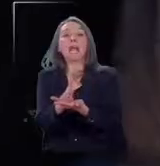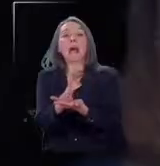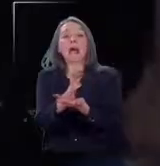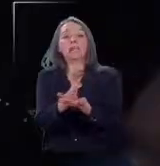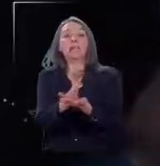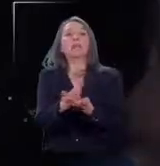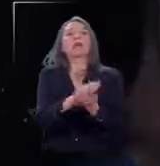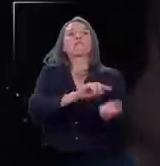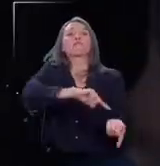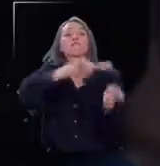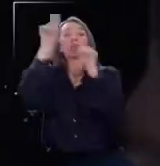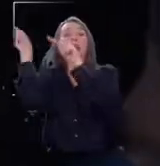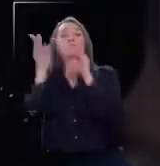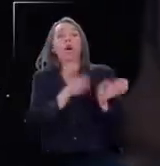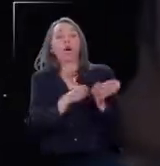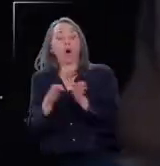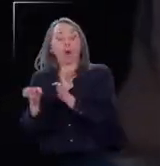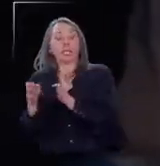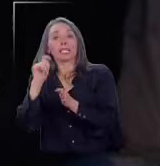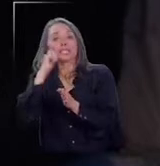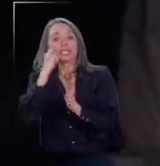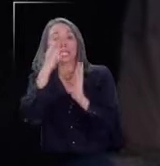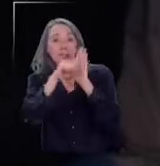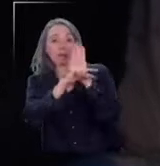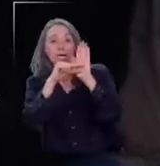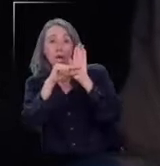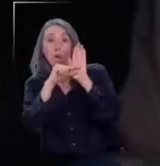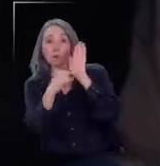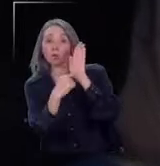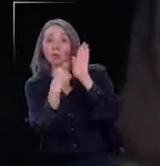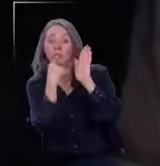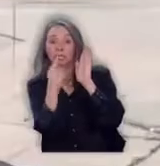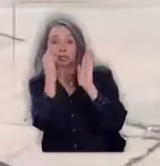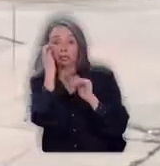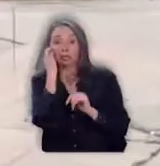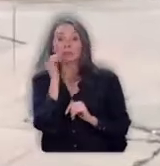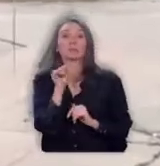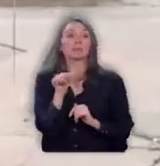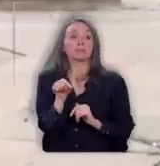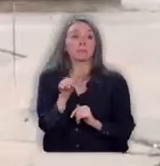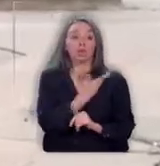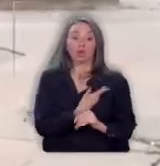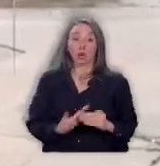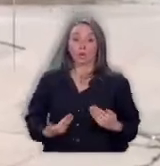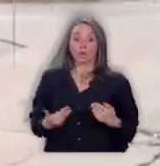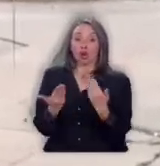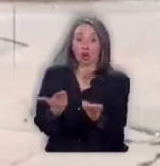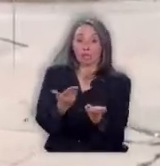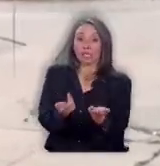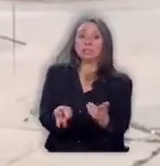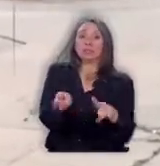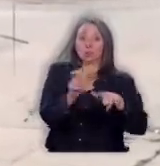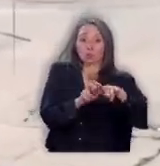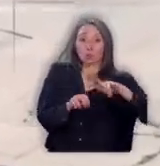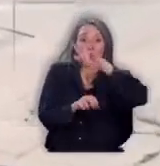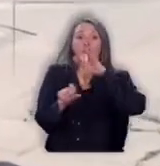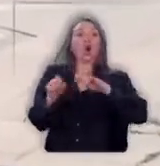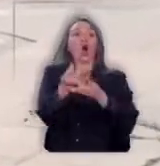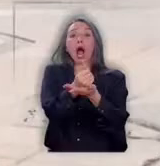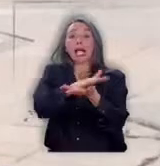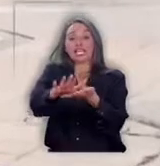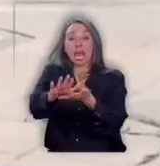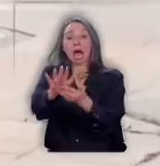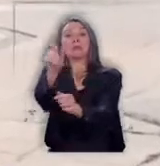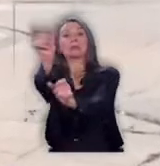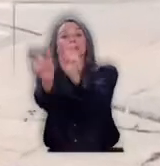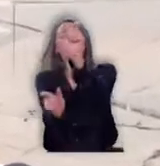retorno ordenado el que implica una cláusula al ser un vuelo gratuito las personas